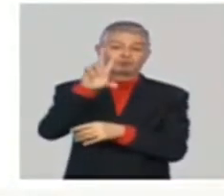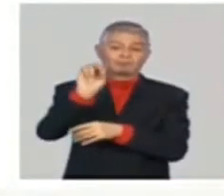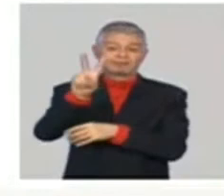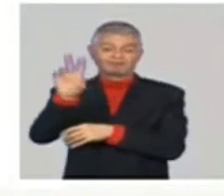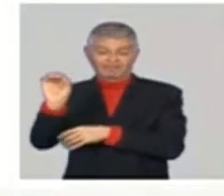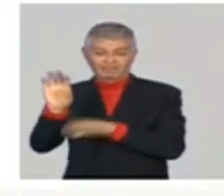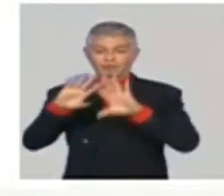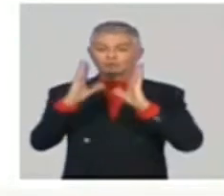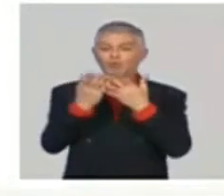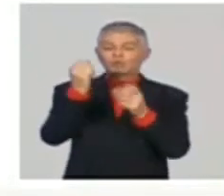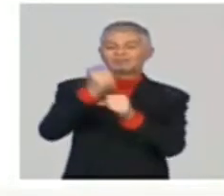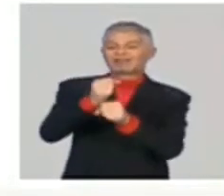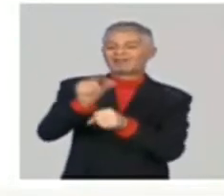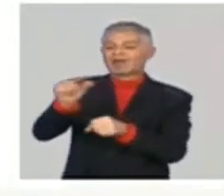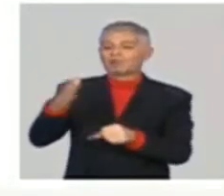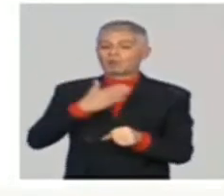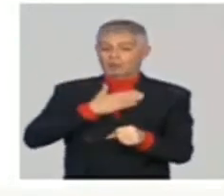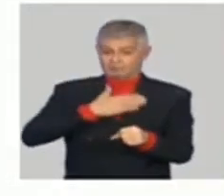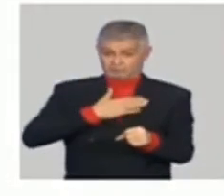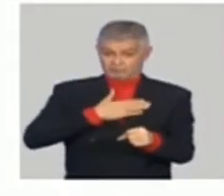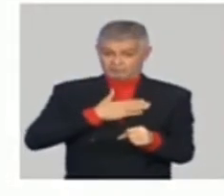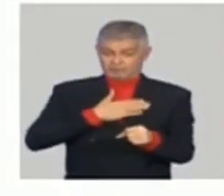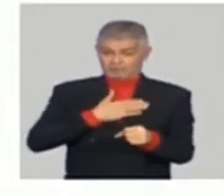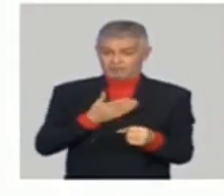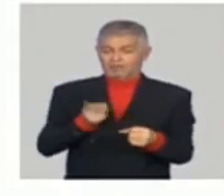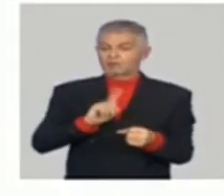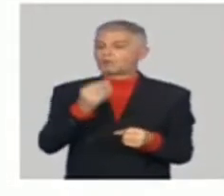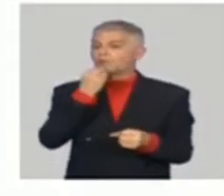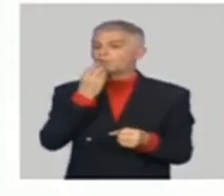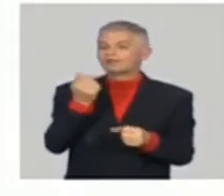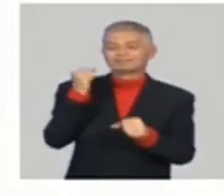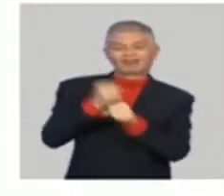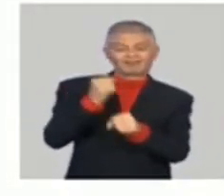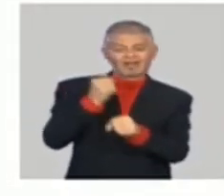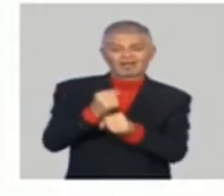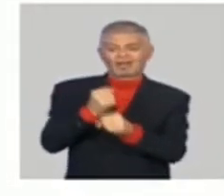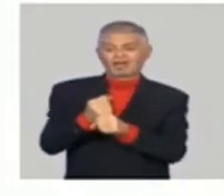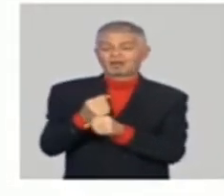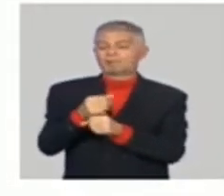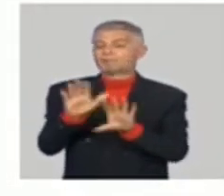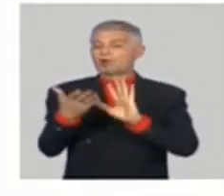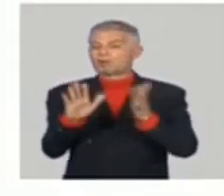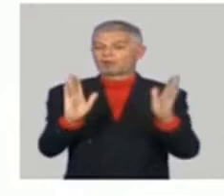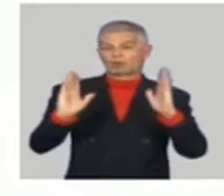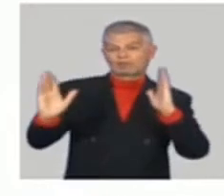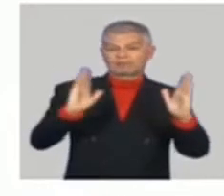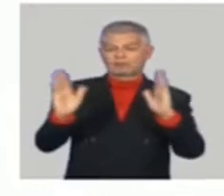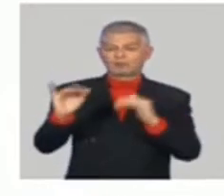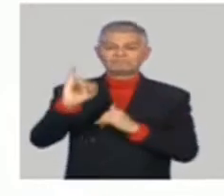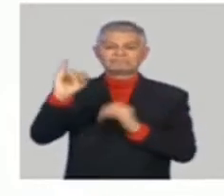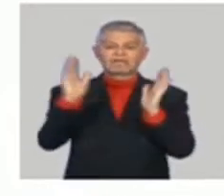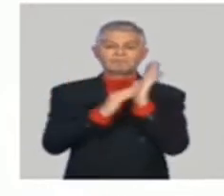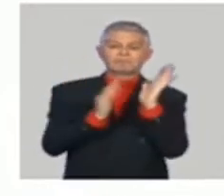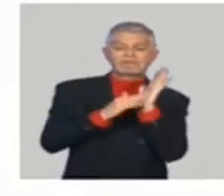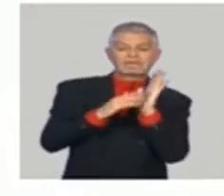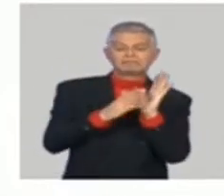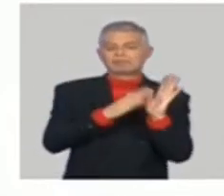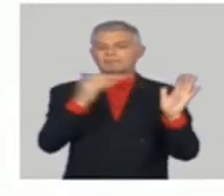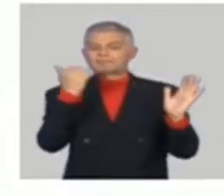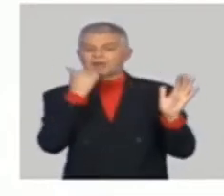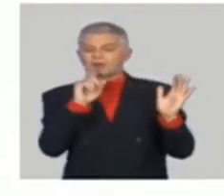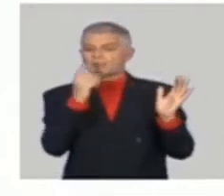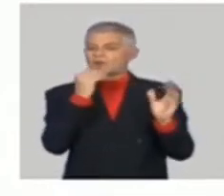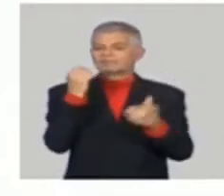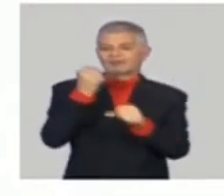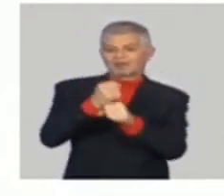cuenta propia que hayan estado suspendidos, que hayan estado imposibilitados de ejercer su actividad por un periodo de 6 meses o más. Y este periodo,